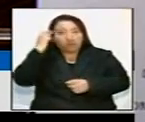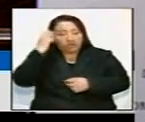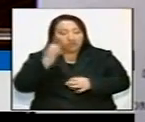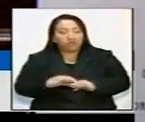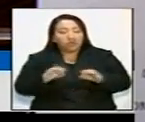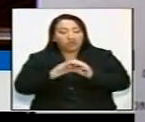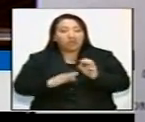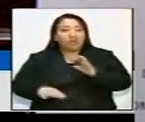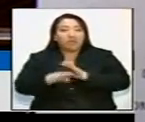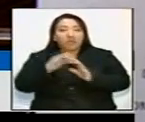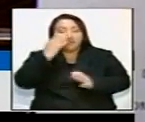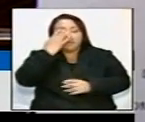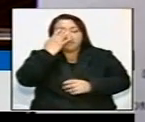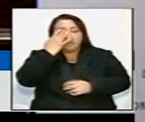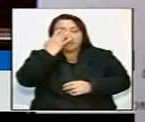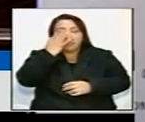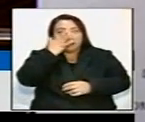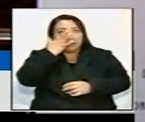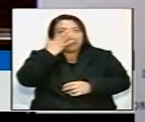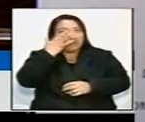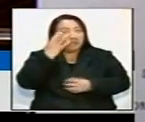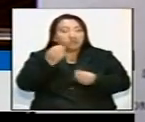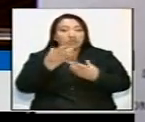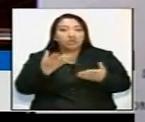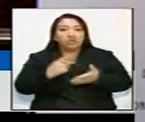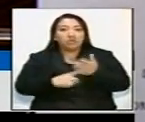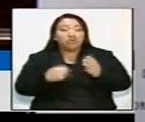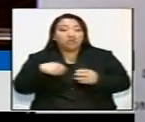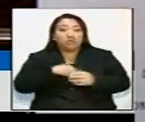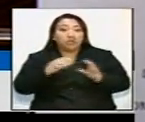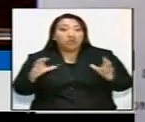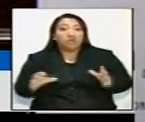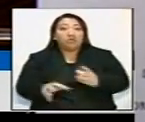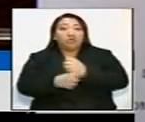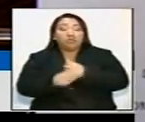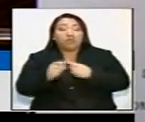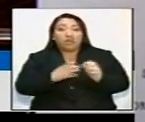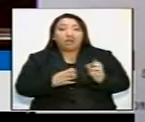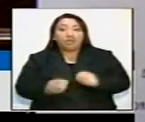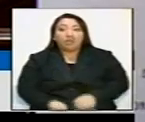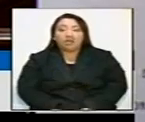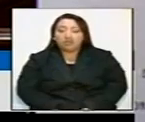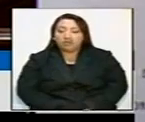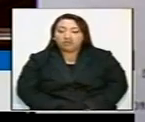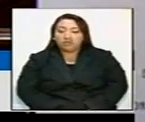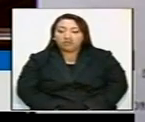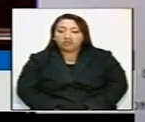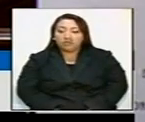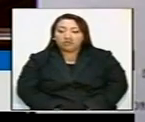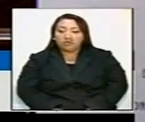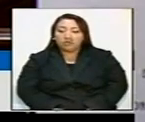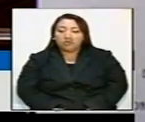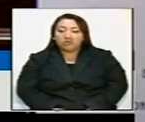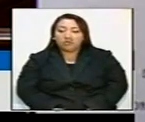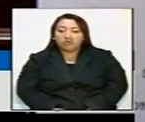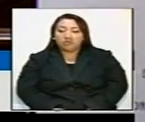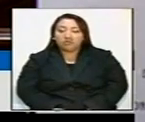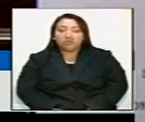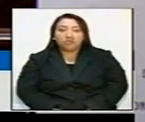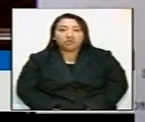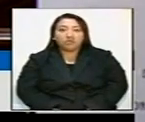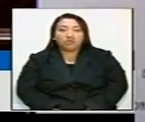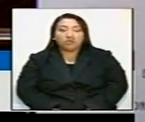basadas en evidencia. Muchas de las cosas que nosotros recogemos en el plan de competitividad y productividad en realidad